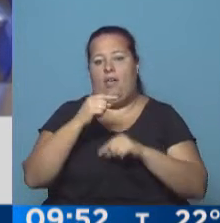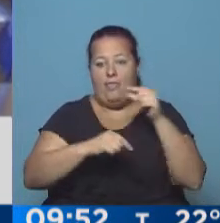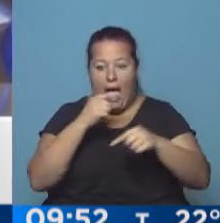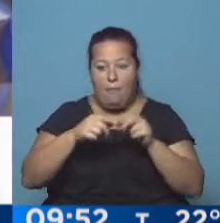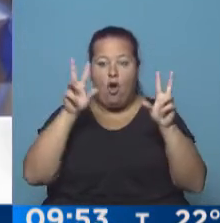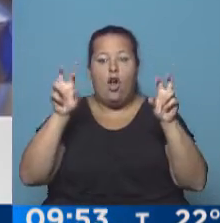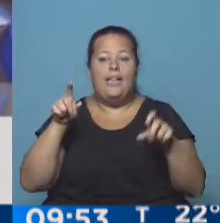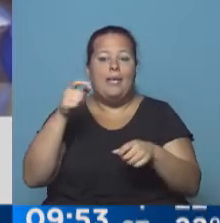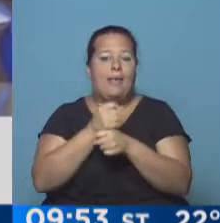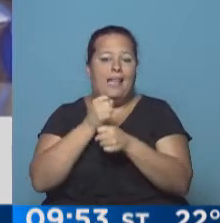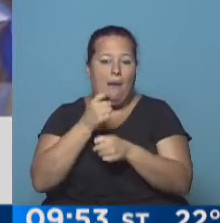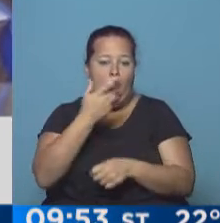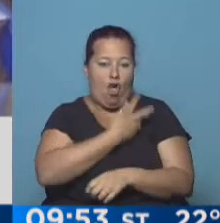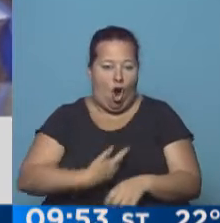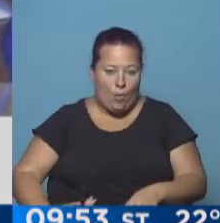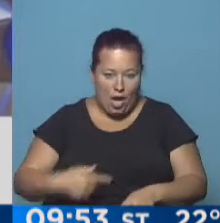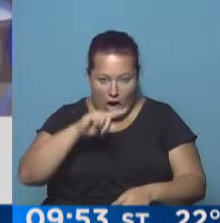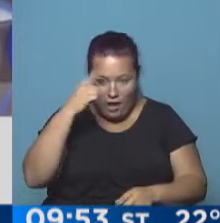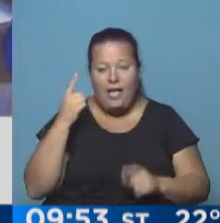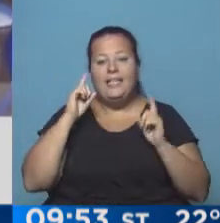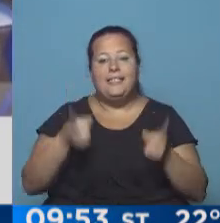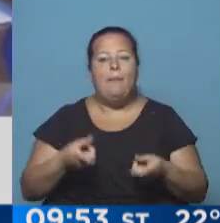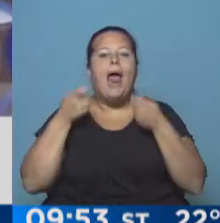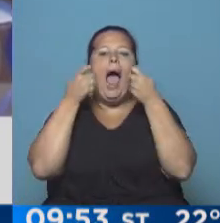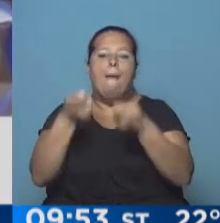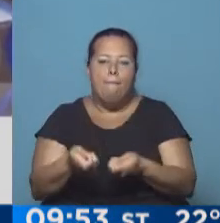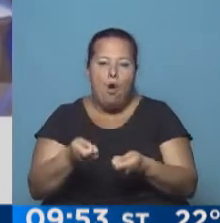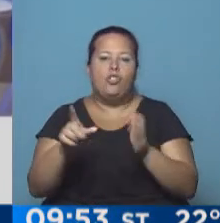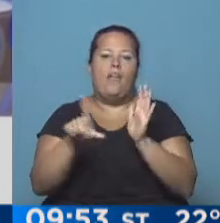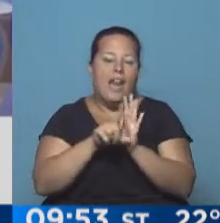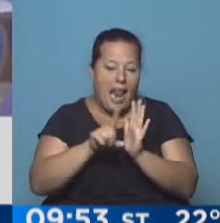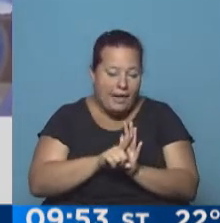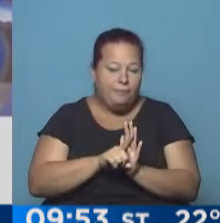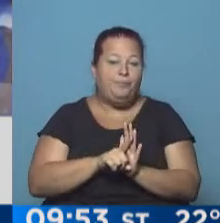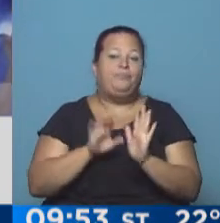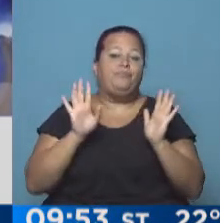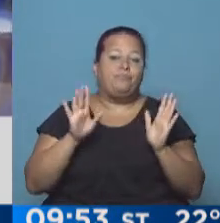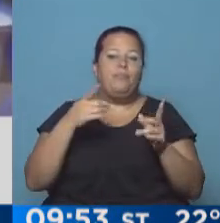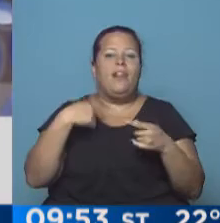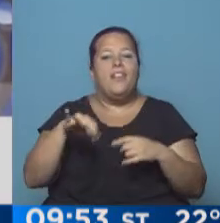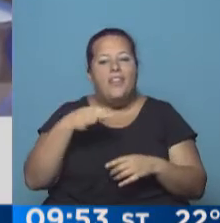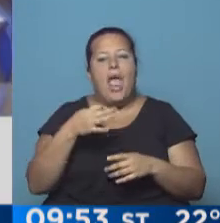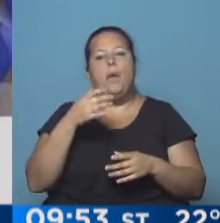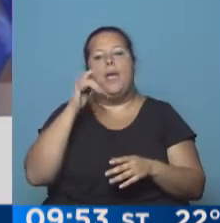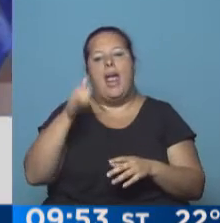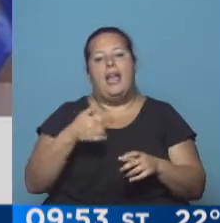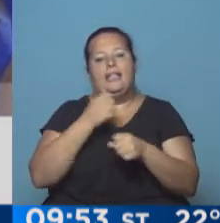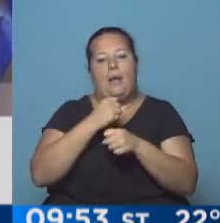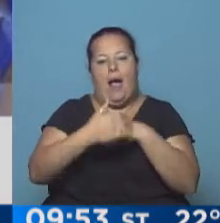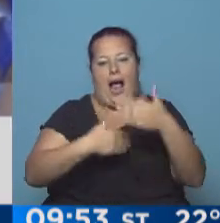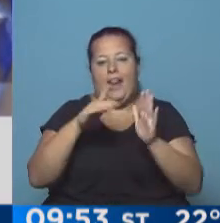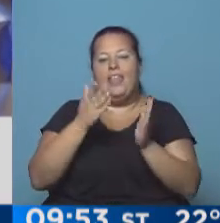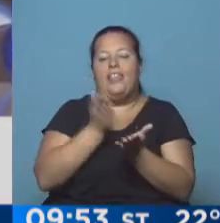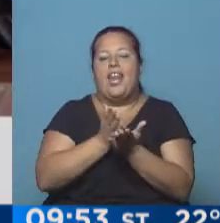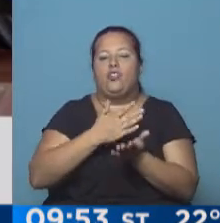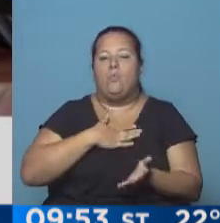la gestión del Poder Ejecutivo Nacional, sino el acompañamiento de normas que hagan lugar al ejercicio de este derecho